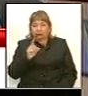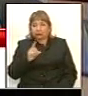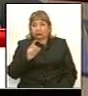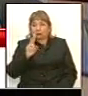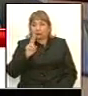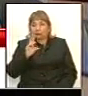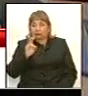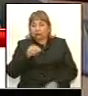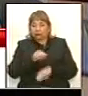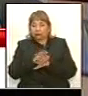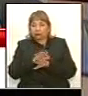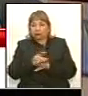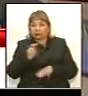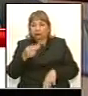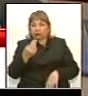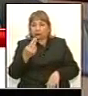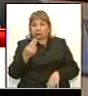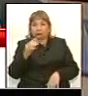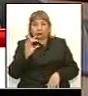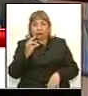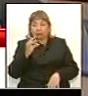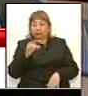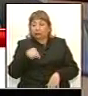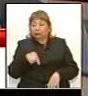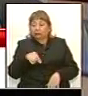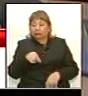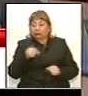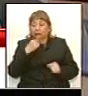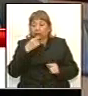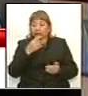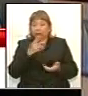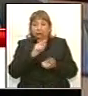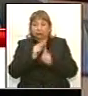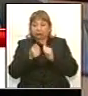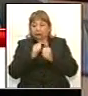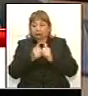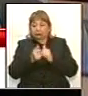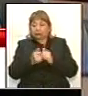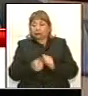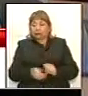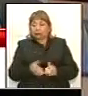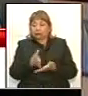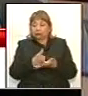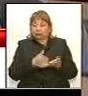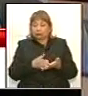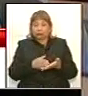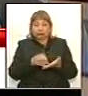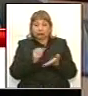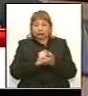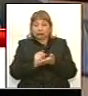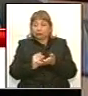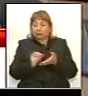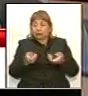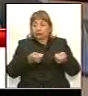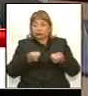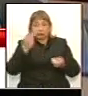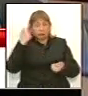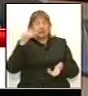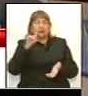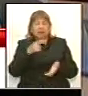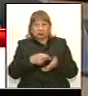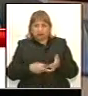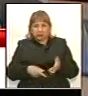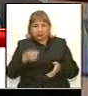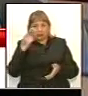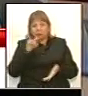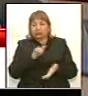27 de julio del 2018, que modifica en parte al Sistema Nacional de Gestión. ¿Para qué?